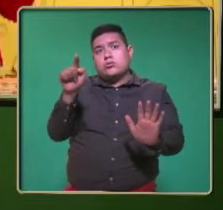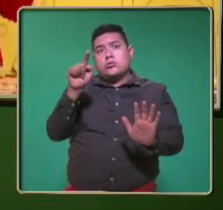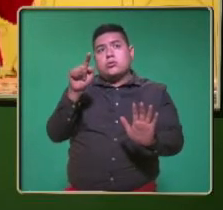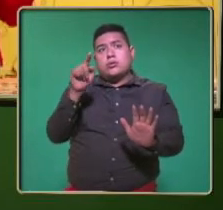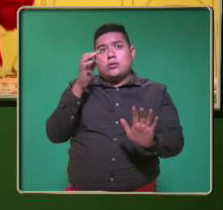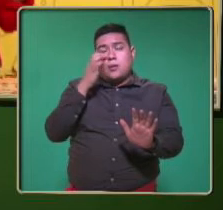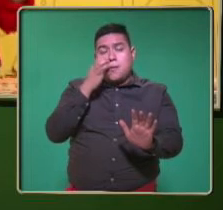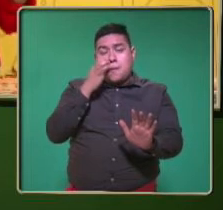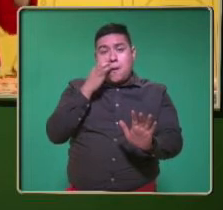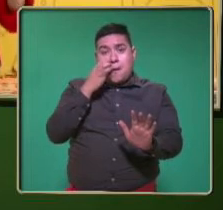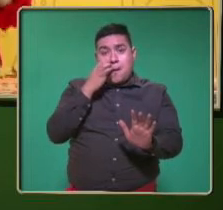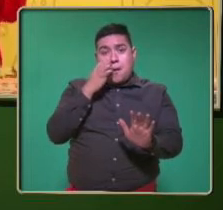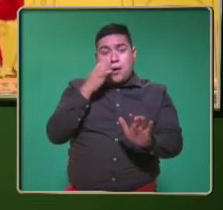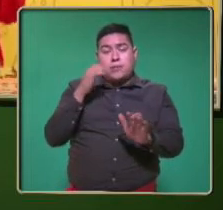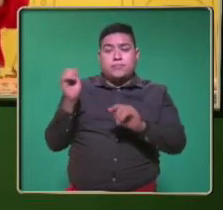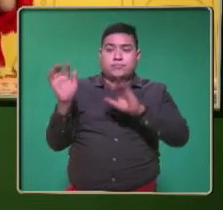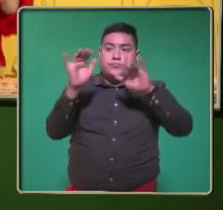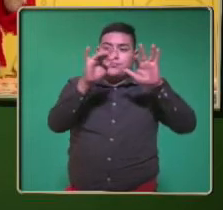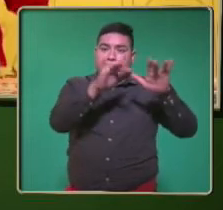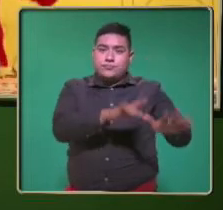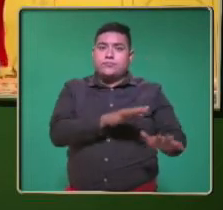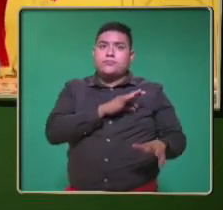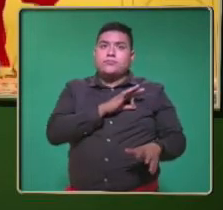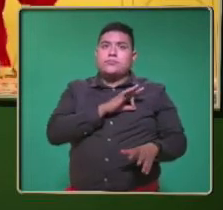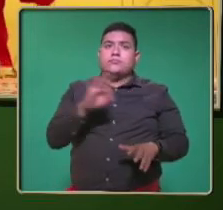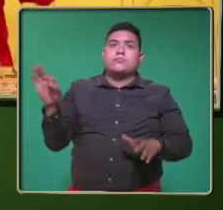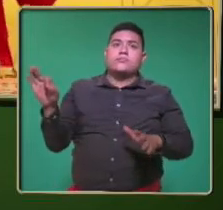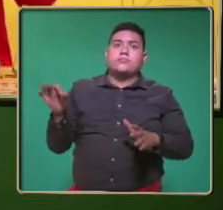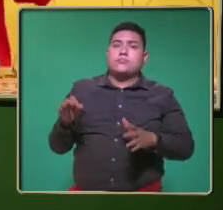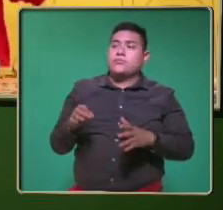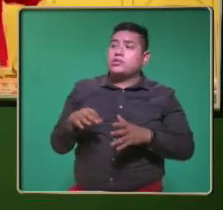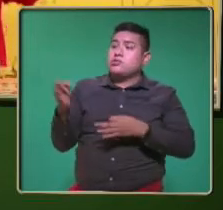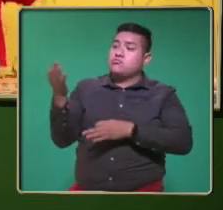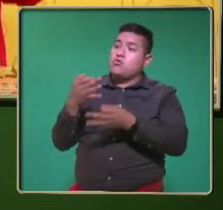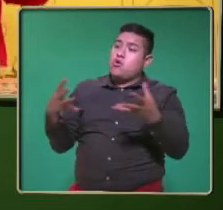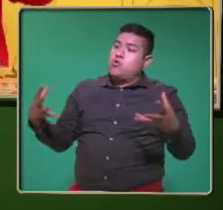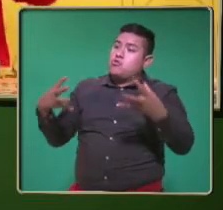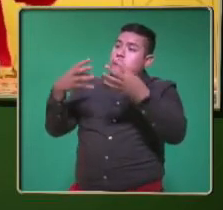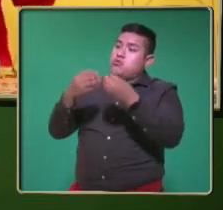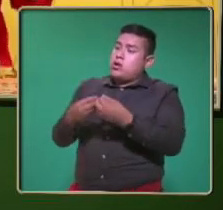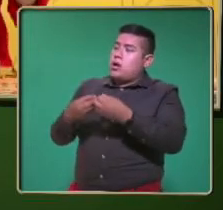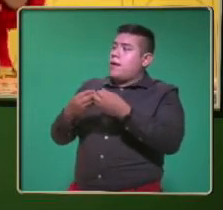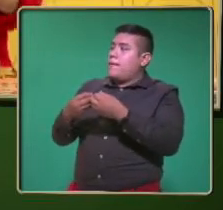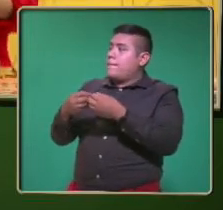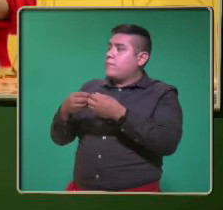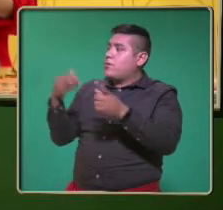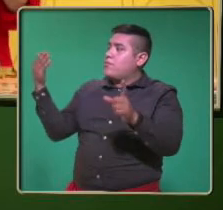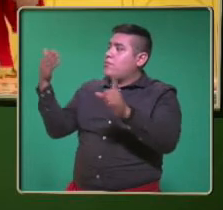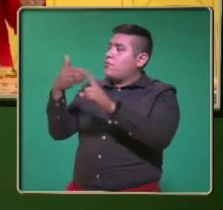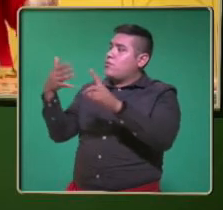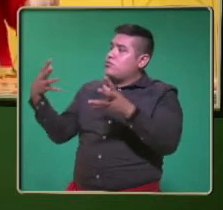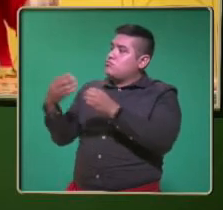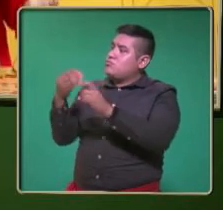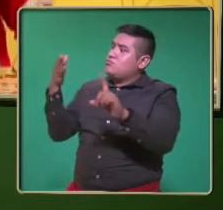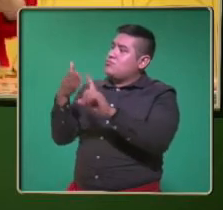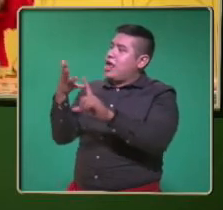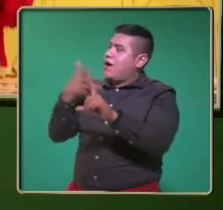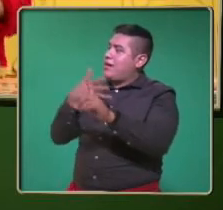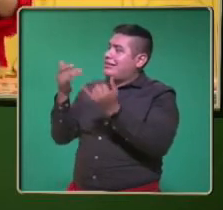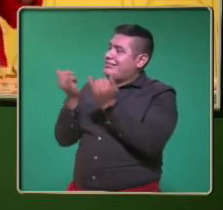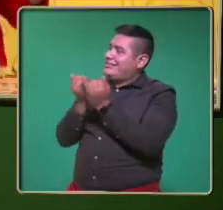ustedes acudir. Acuérdese que si nosotros nos juntamos y estamos con un mismo objetivo y con un mismo